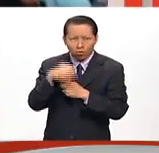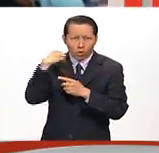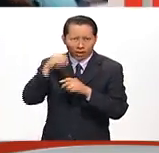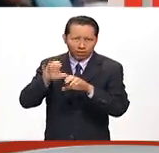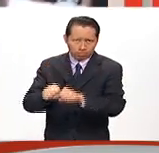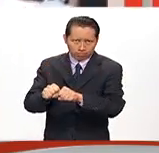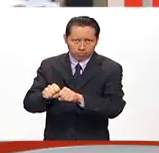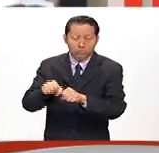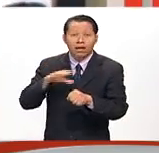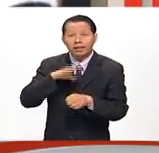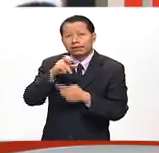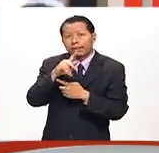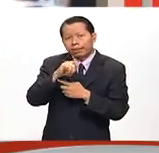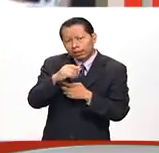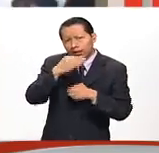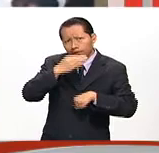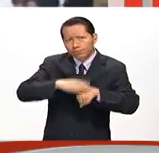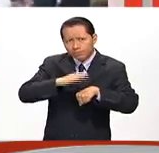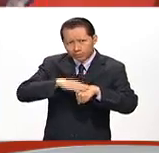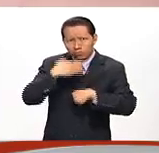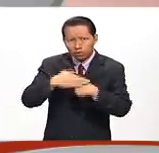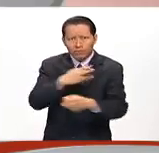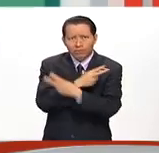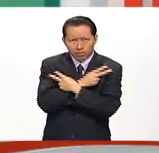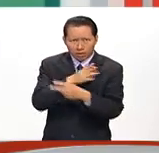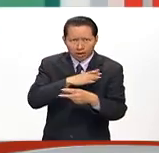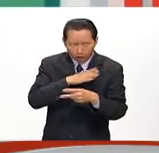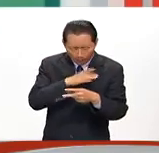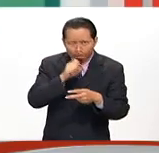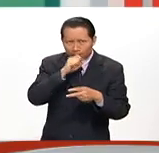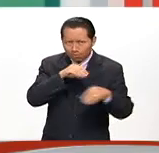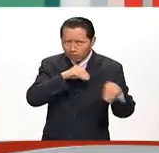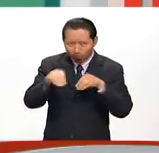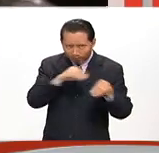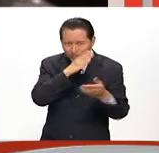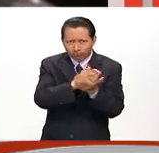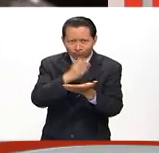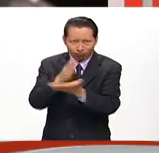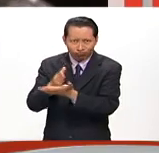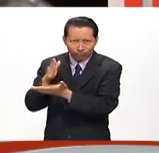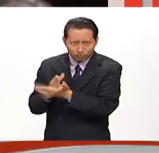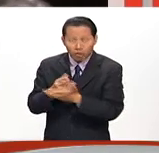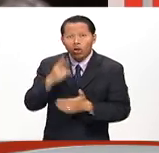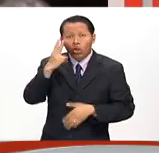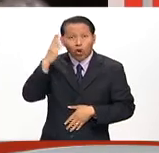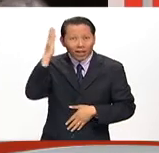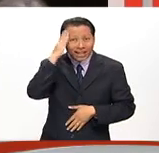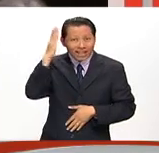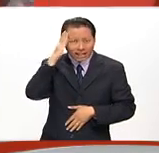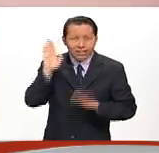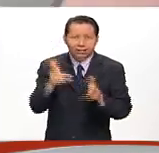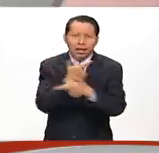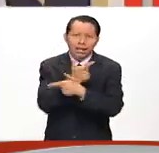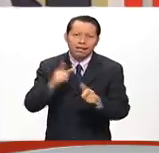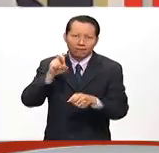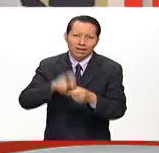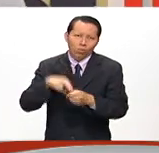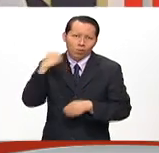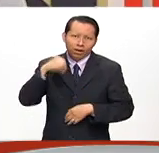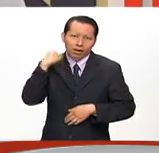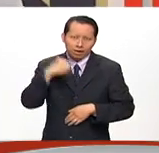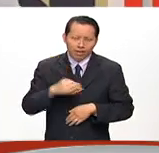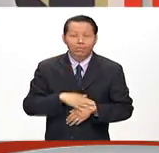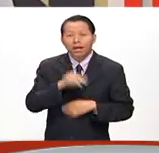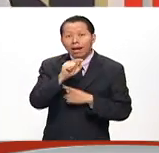con movilizaciones y bloqueos durante las vacaciones. Liberan a 2 líderes de la CENTE apresados en Oaxaca.